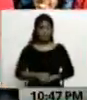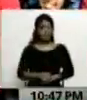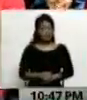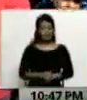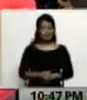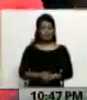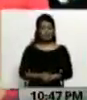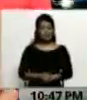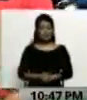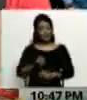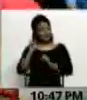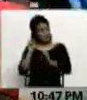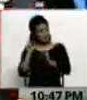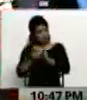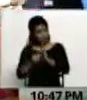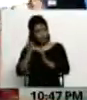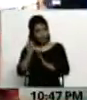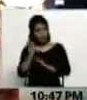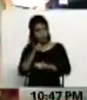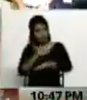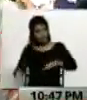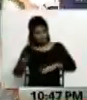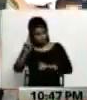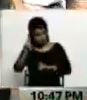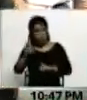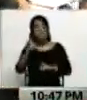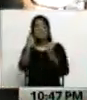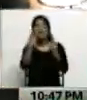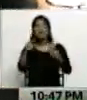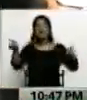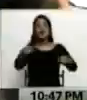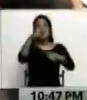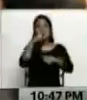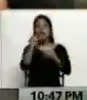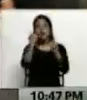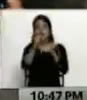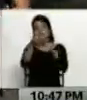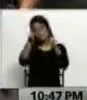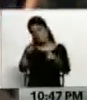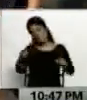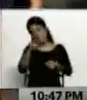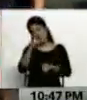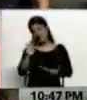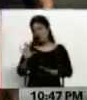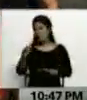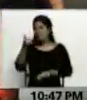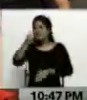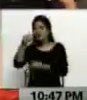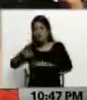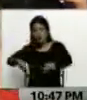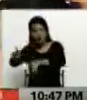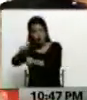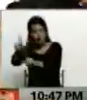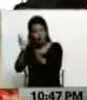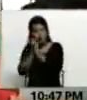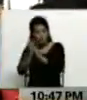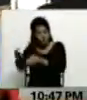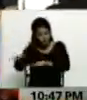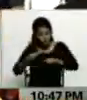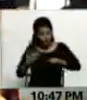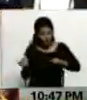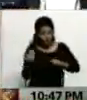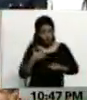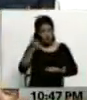vamos a seguir verdad Todavía falta cantar cumpleaños y todo bien no se LL mi teléfono